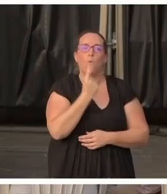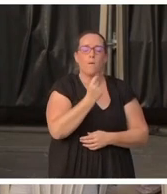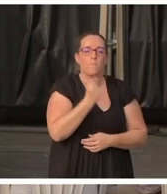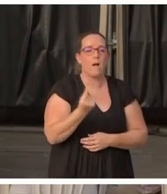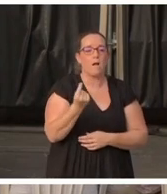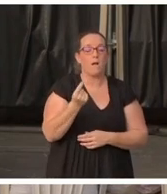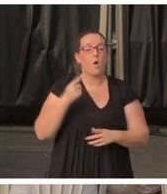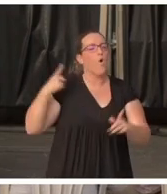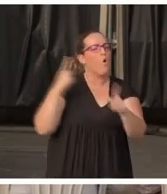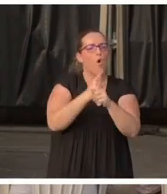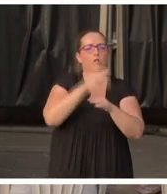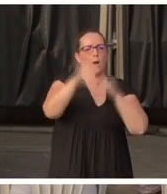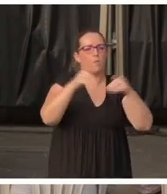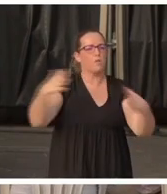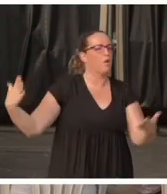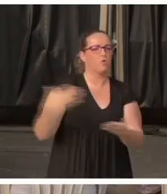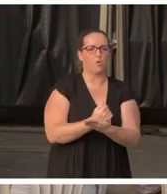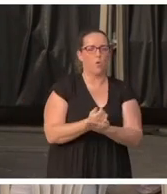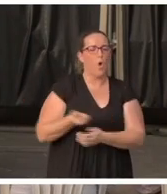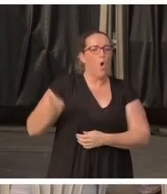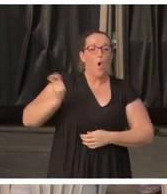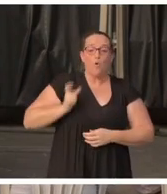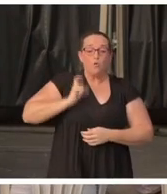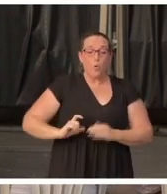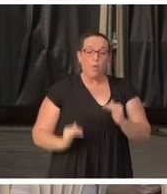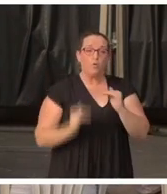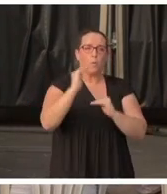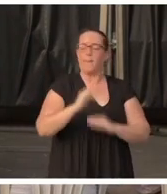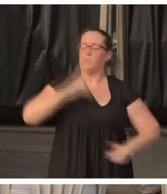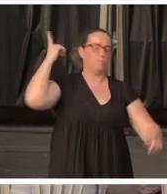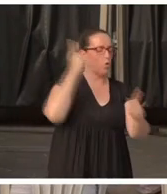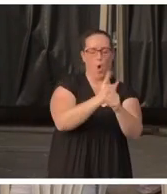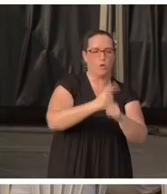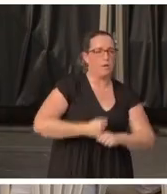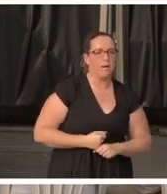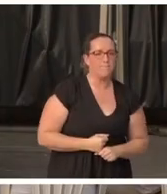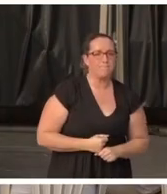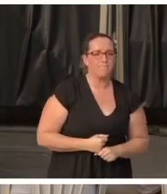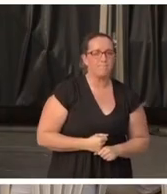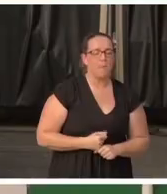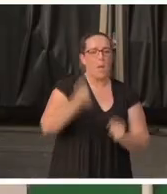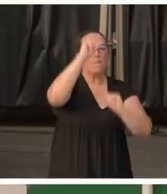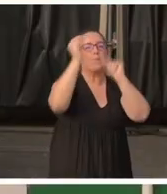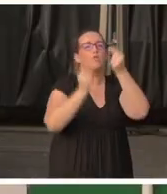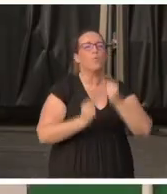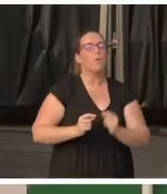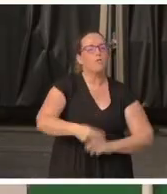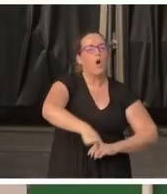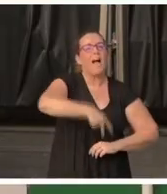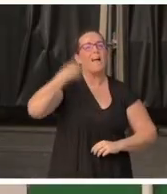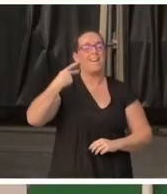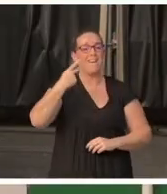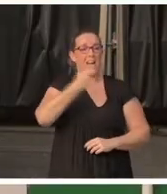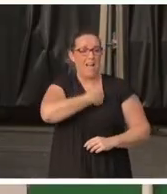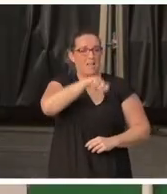votado en contra de todo, de la subida del salario mínimo interprofesional. Ha votado en contra de los presupuestos generales del Estado